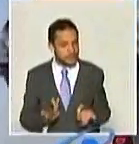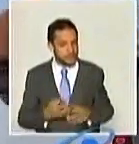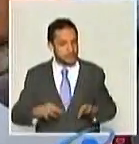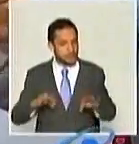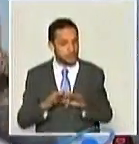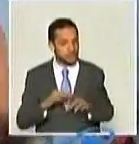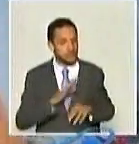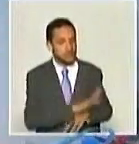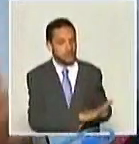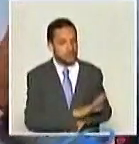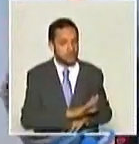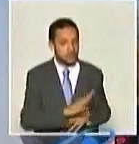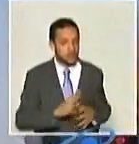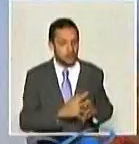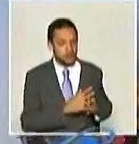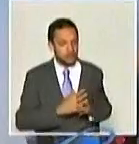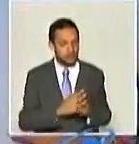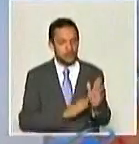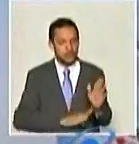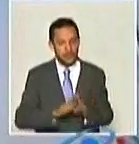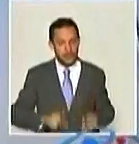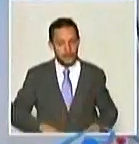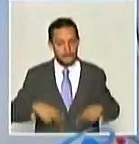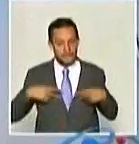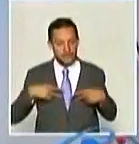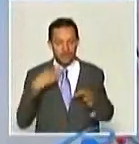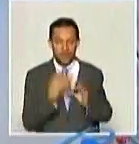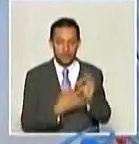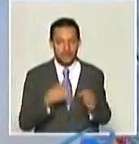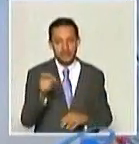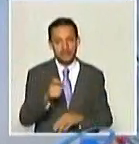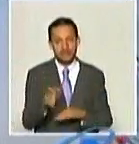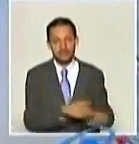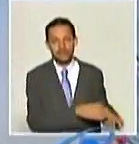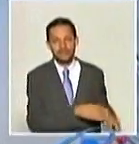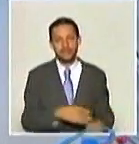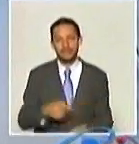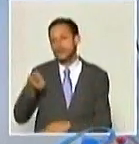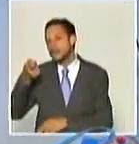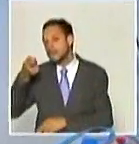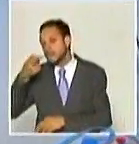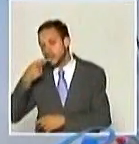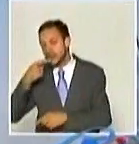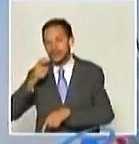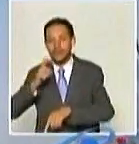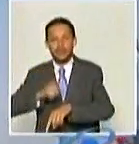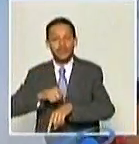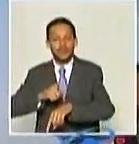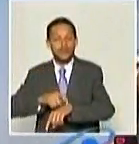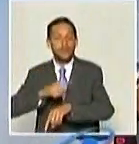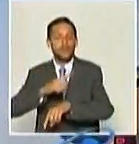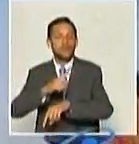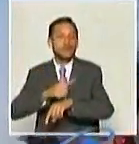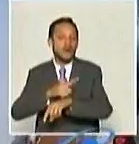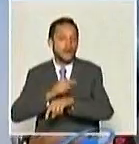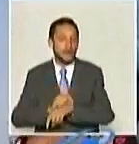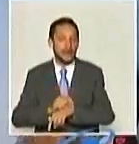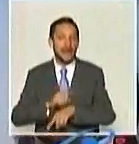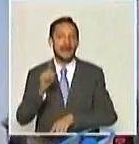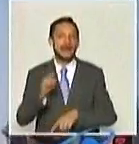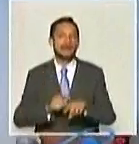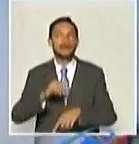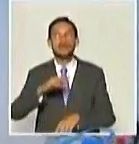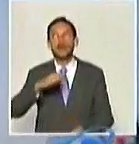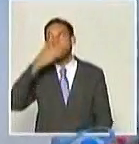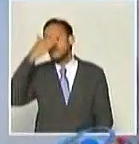da para que complemente ese tipo de enfermedad que está llevando. El medicamento tiene que ser a la determinada hora. No, hay pacientes que